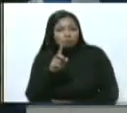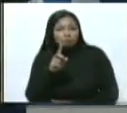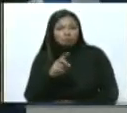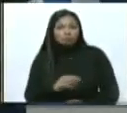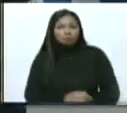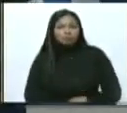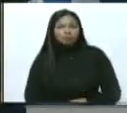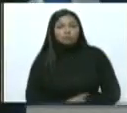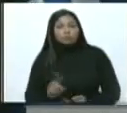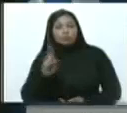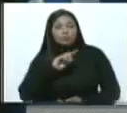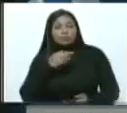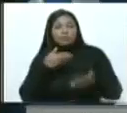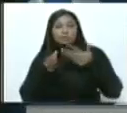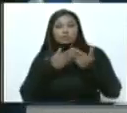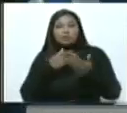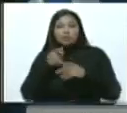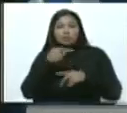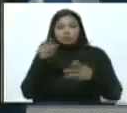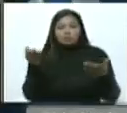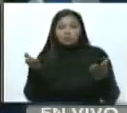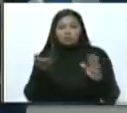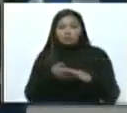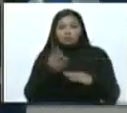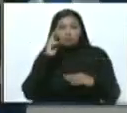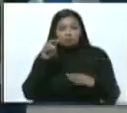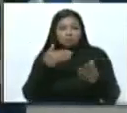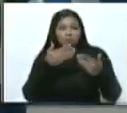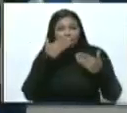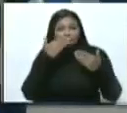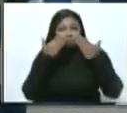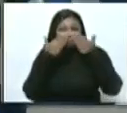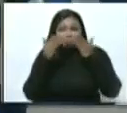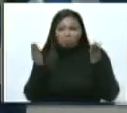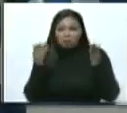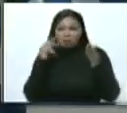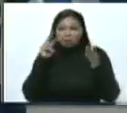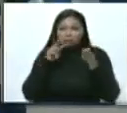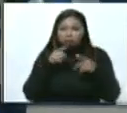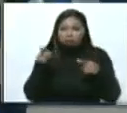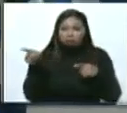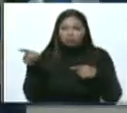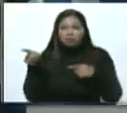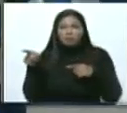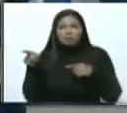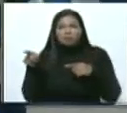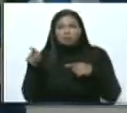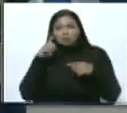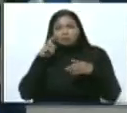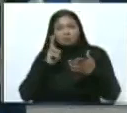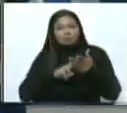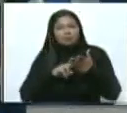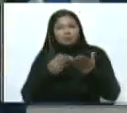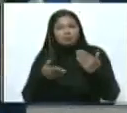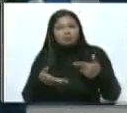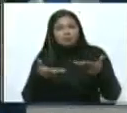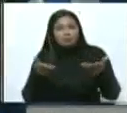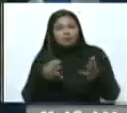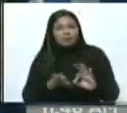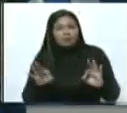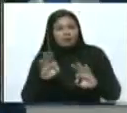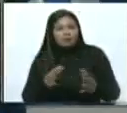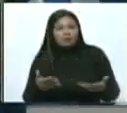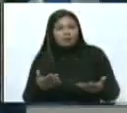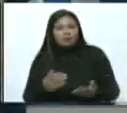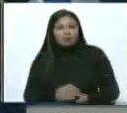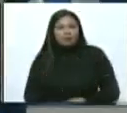una chatarra inservible, eso que está, que uno lo ve en la vía pública, que sinceramente no da ni para nada.